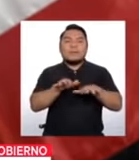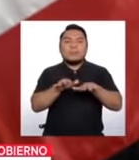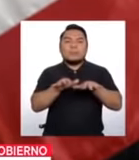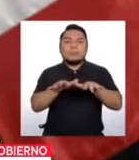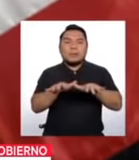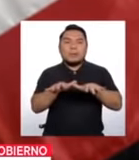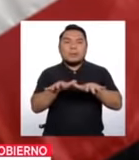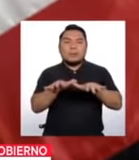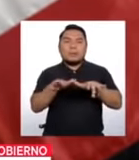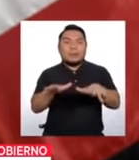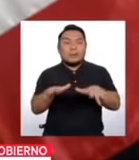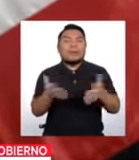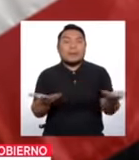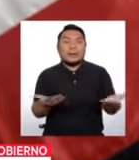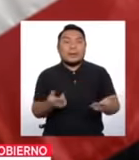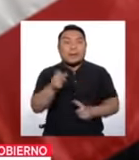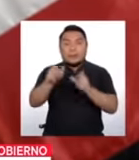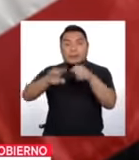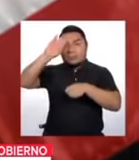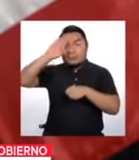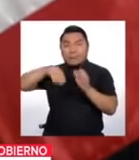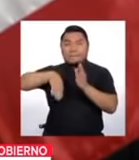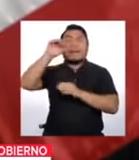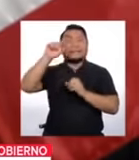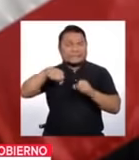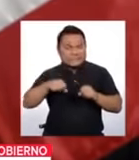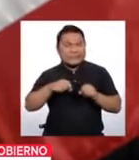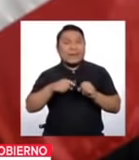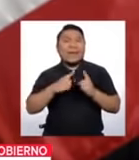decir, cada vez hay más contagiados, claro que sí, pero